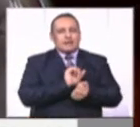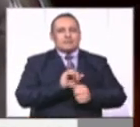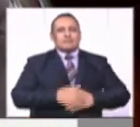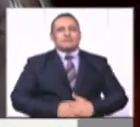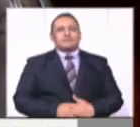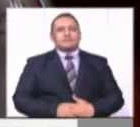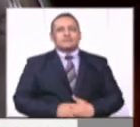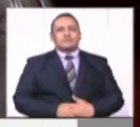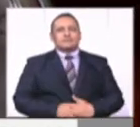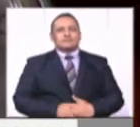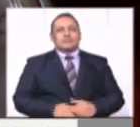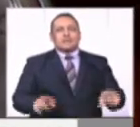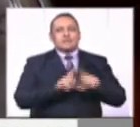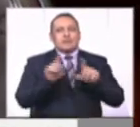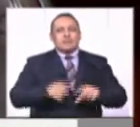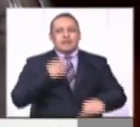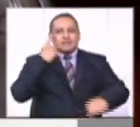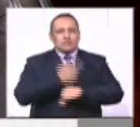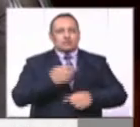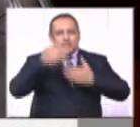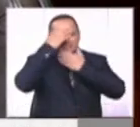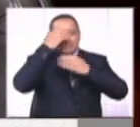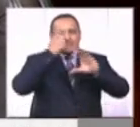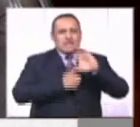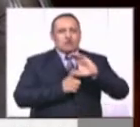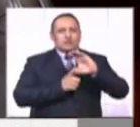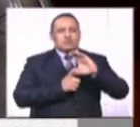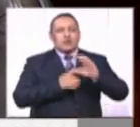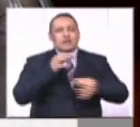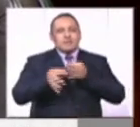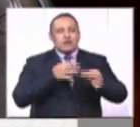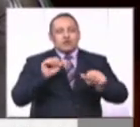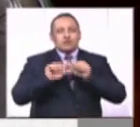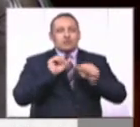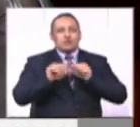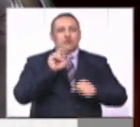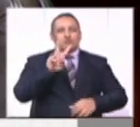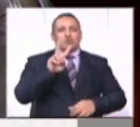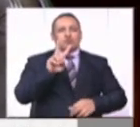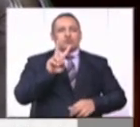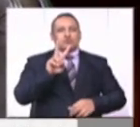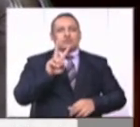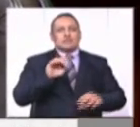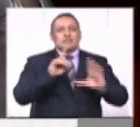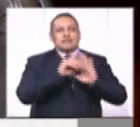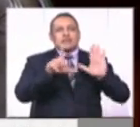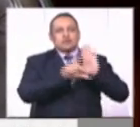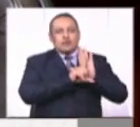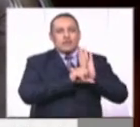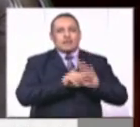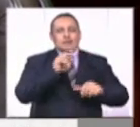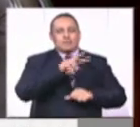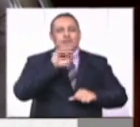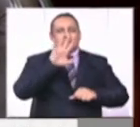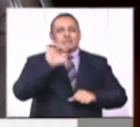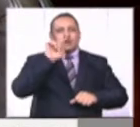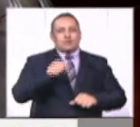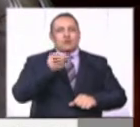respectivamente y el delito de terrorismo descrito en el artículo 2 del decreto ley